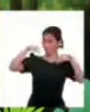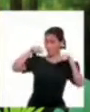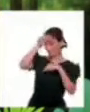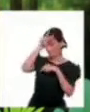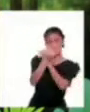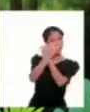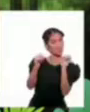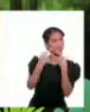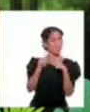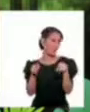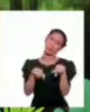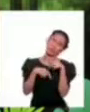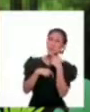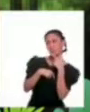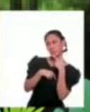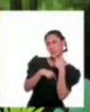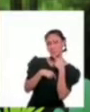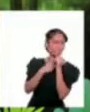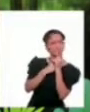Pero,